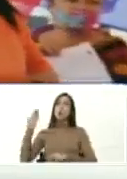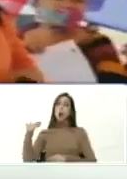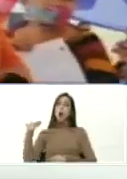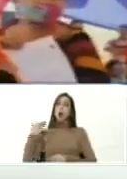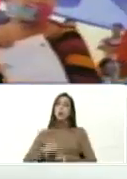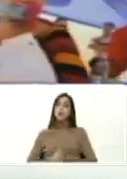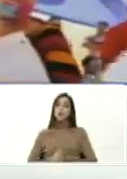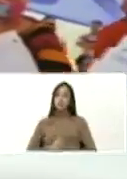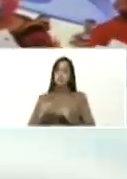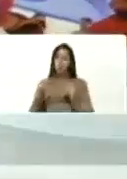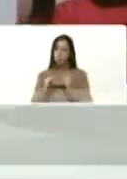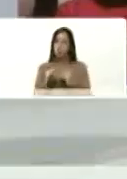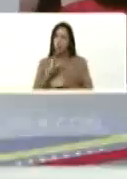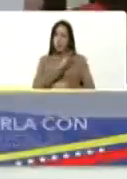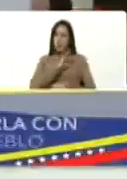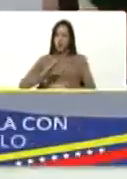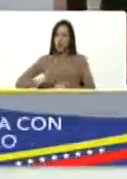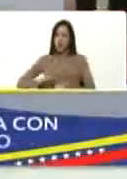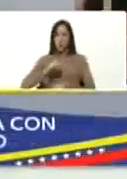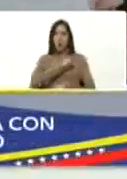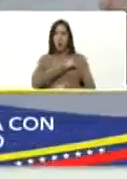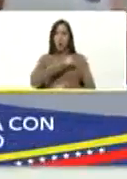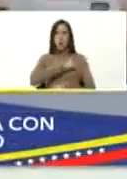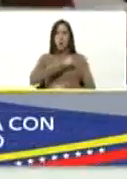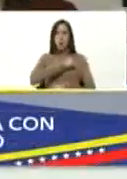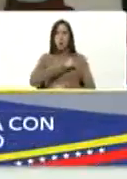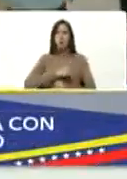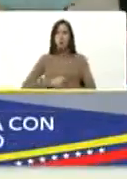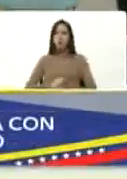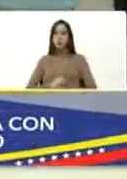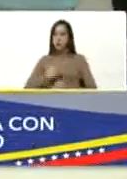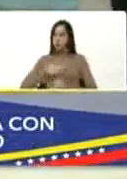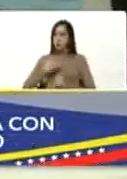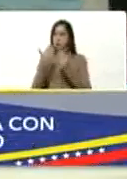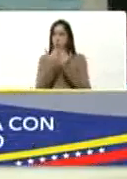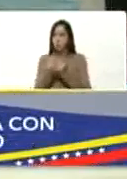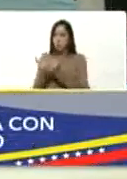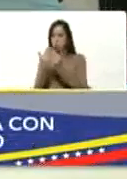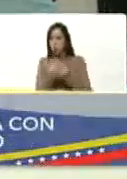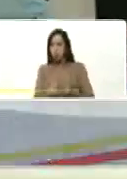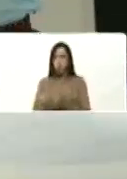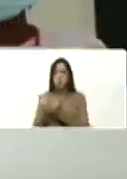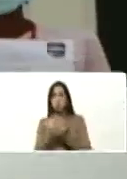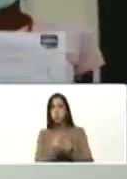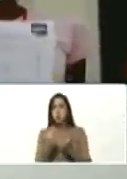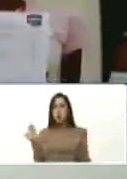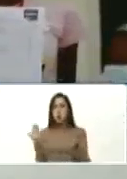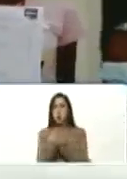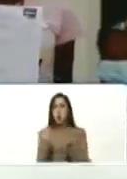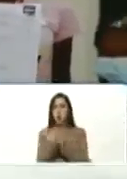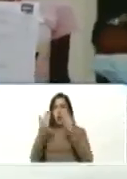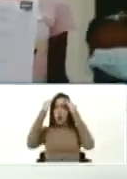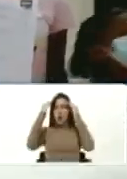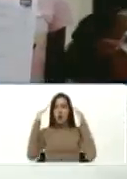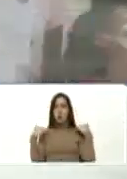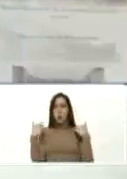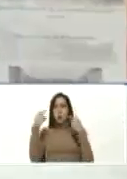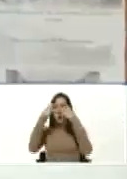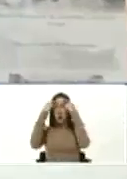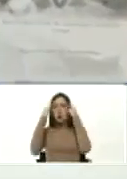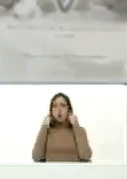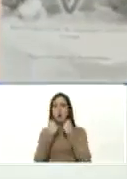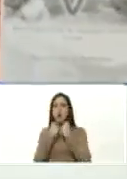desde un hogar cristiano, católico, me tocó estudiar la primaria en un colegio de monjas católico,